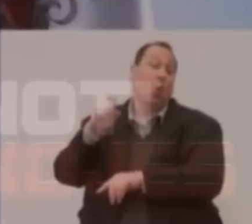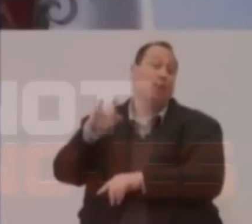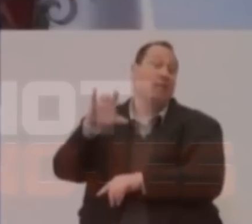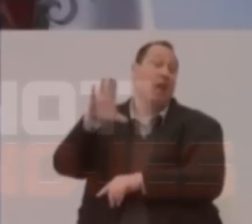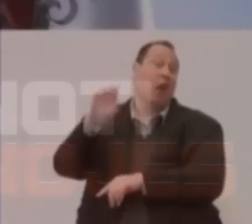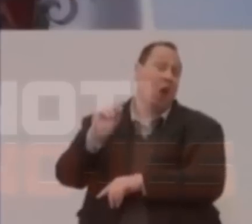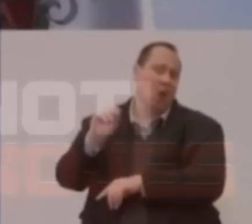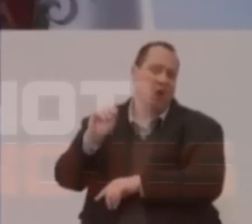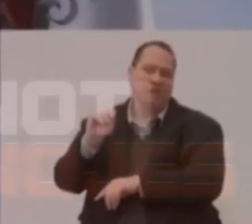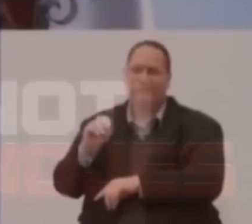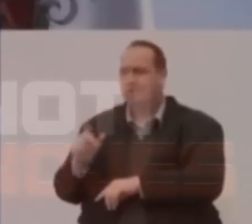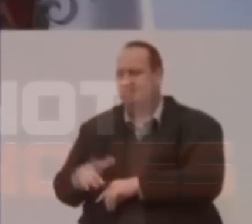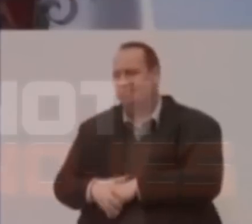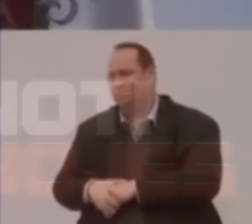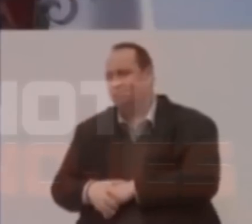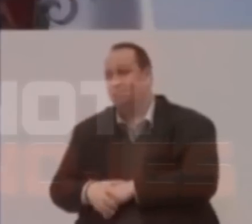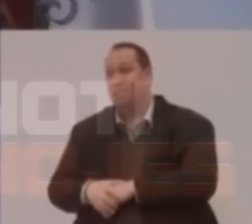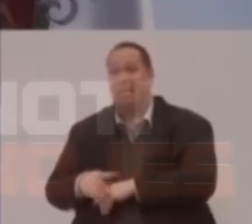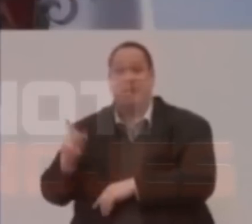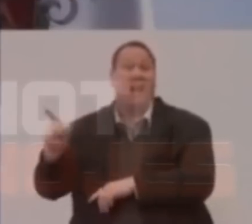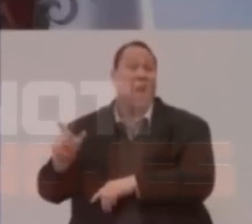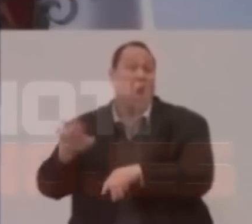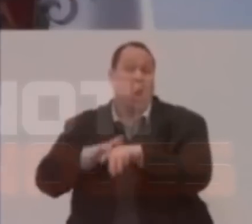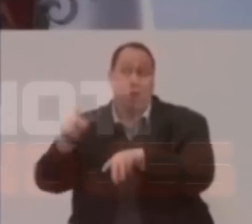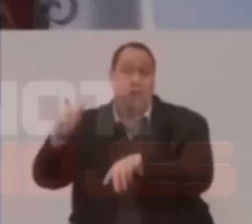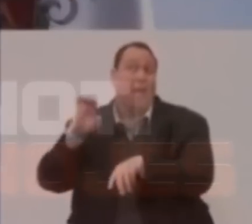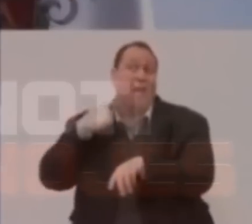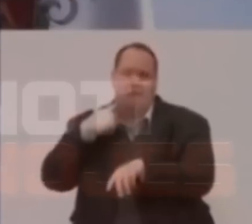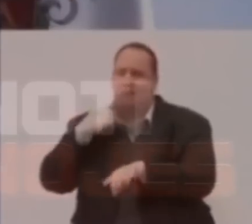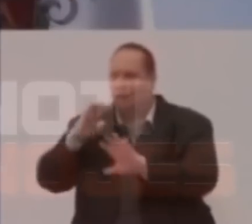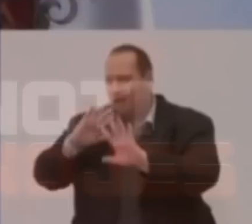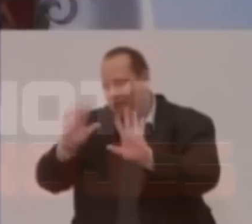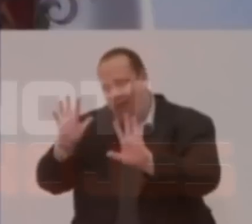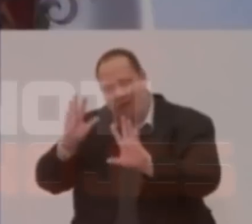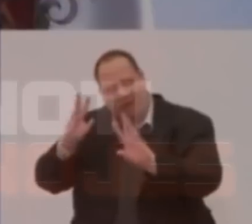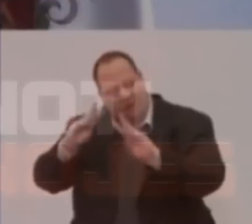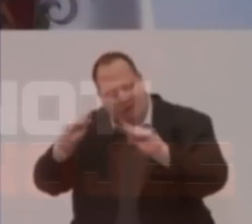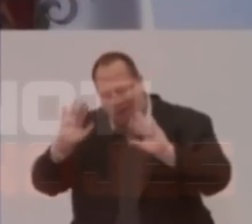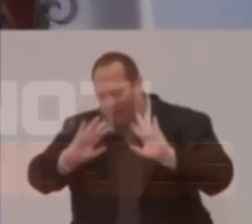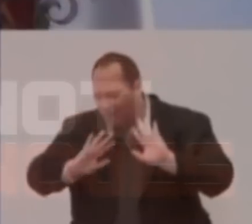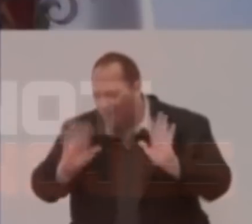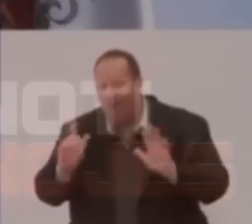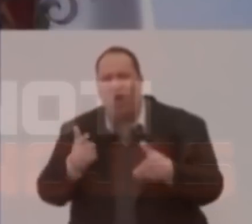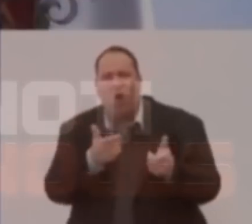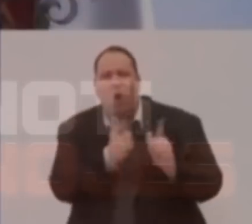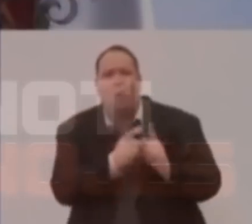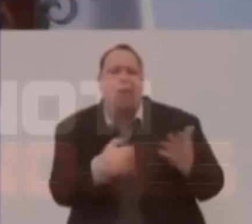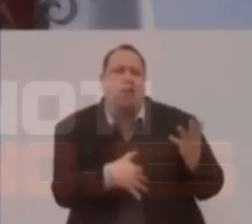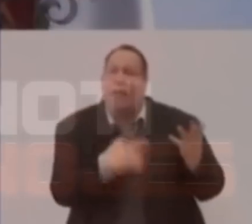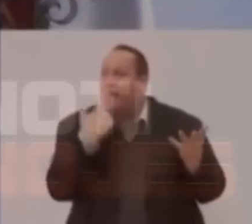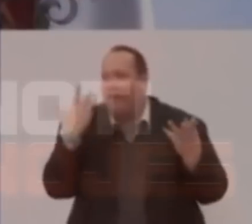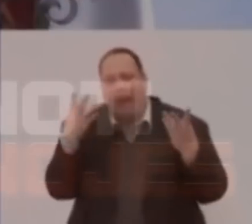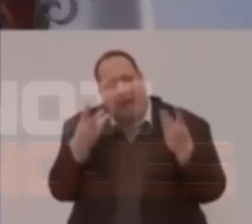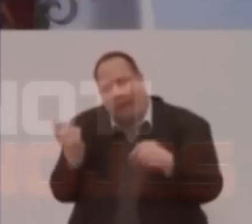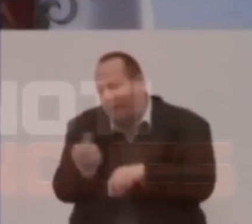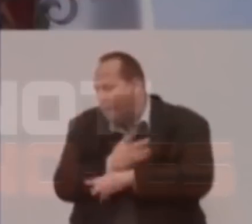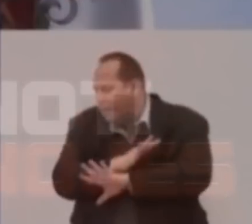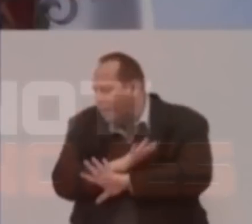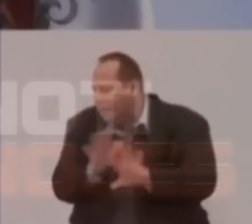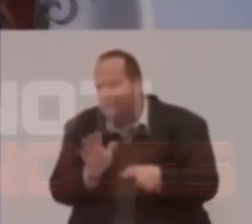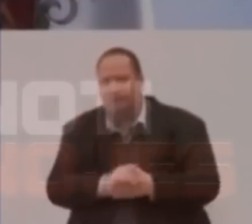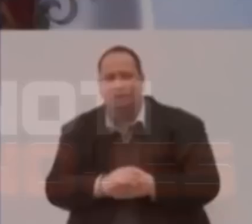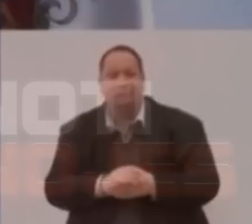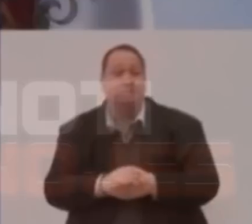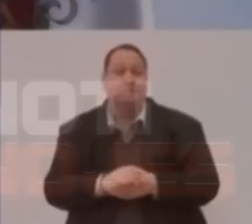ahora sí que como dice la canción de Grupo Firme, ya supérame, ¿no? Y deja de hablar de mí. Tienes que saber